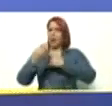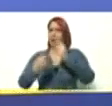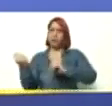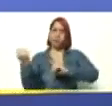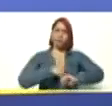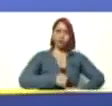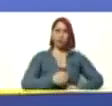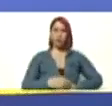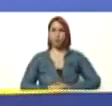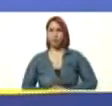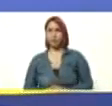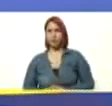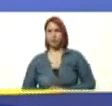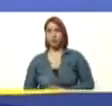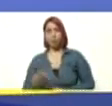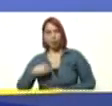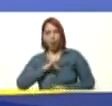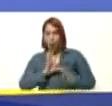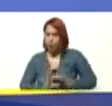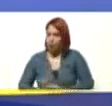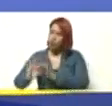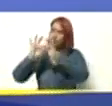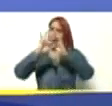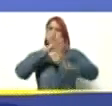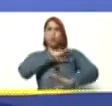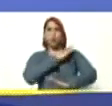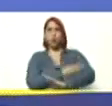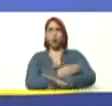vencidos. Unamos todas las fuerzas,